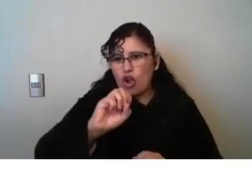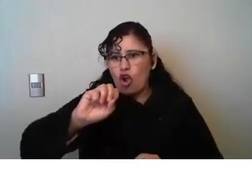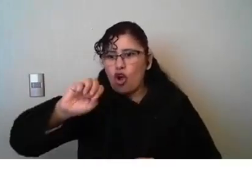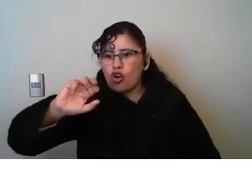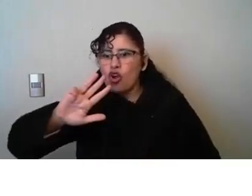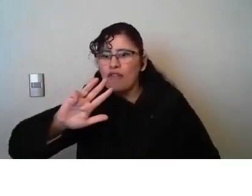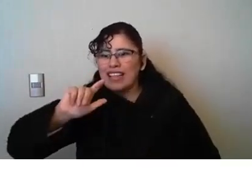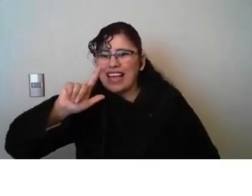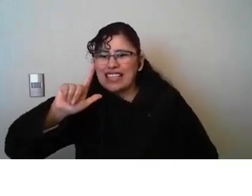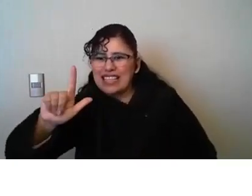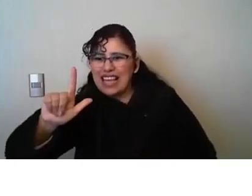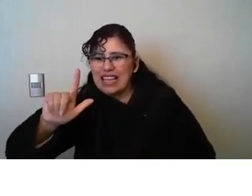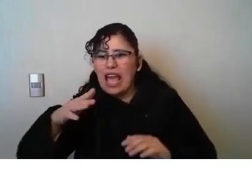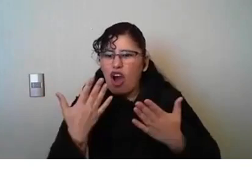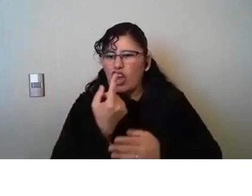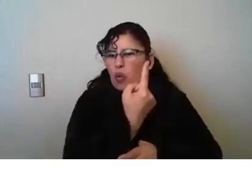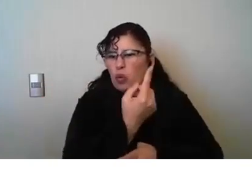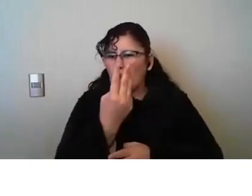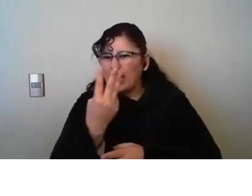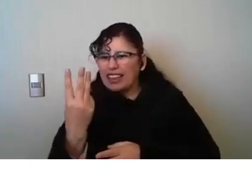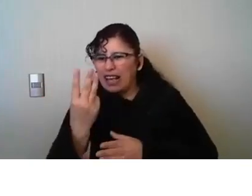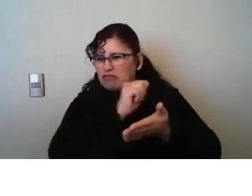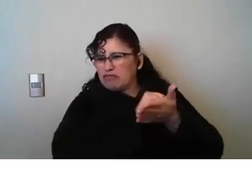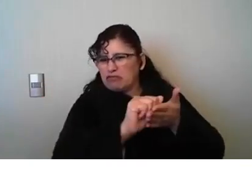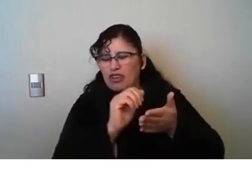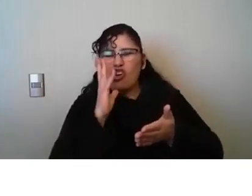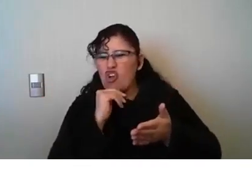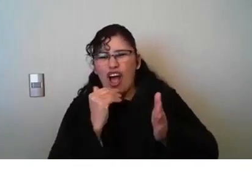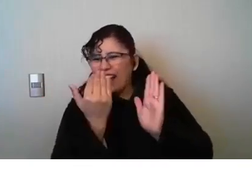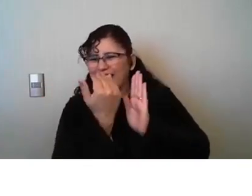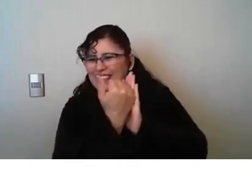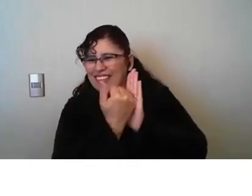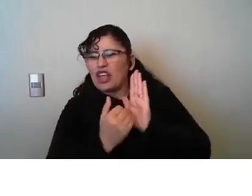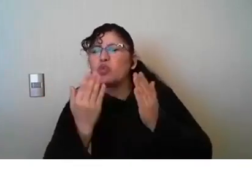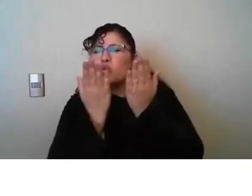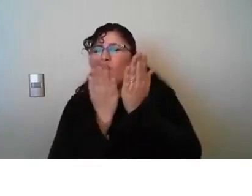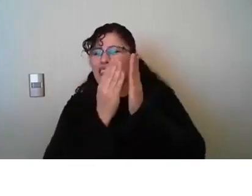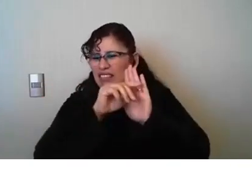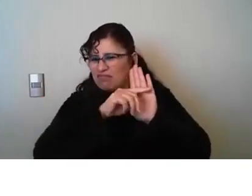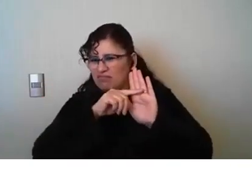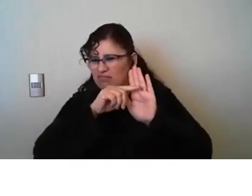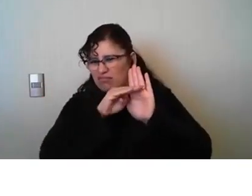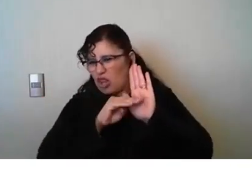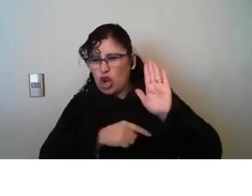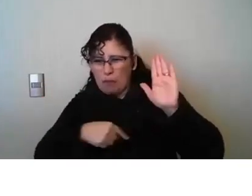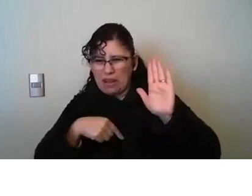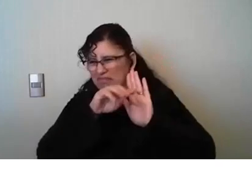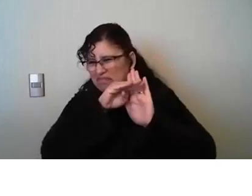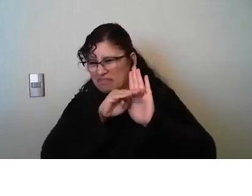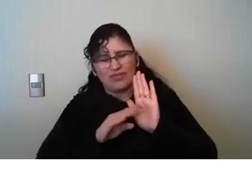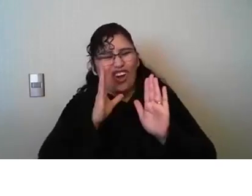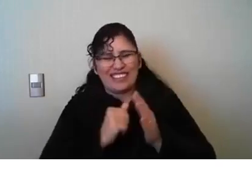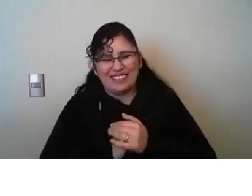en el 133, que es el código antiguo. Así es que